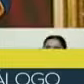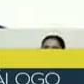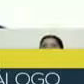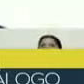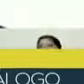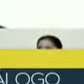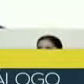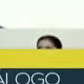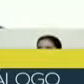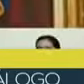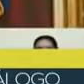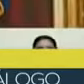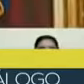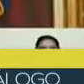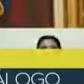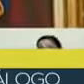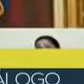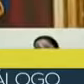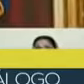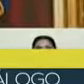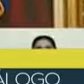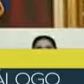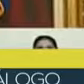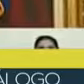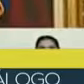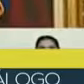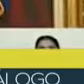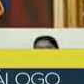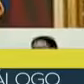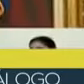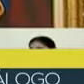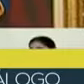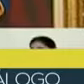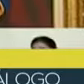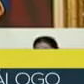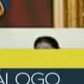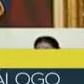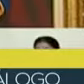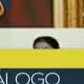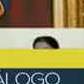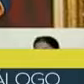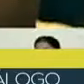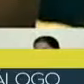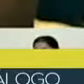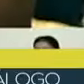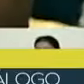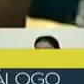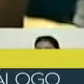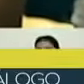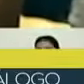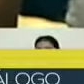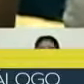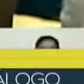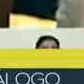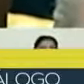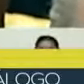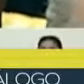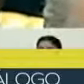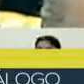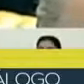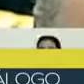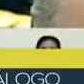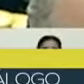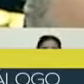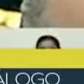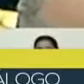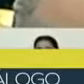blancos o de los ricos. Nadie puede defender eso, ¿verdad? Eso es indefendible. Hace 100 años había gente que lo afirmaba